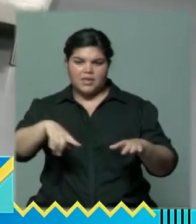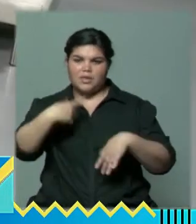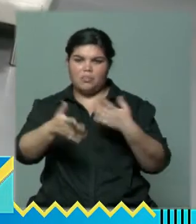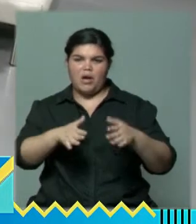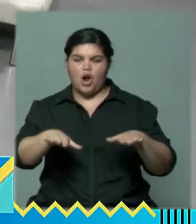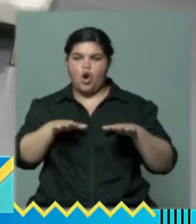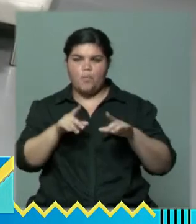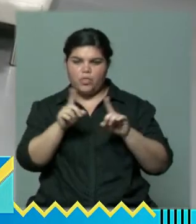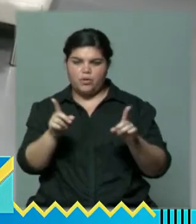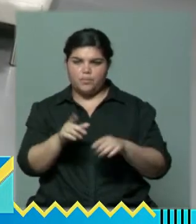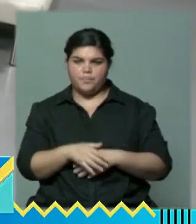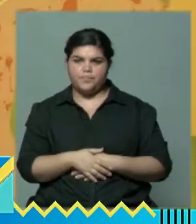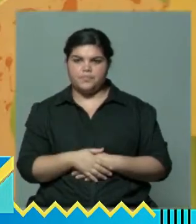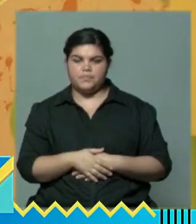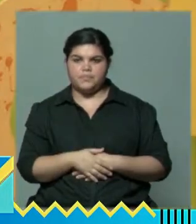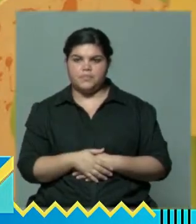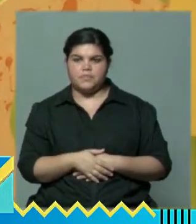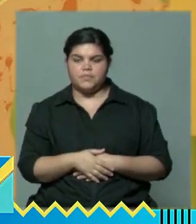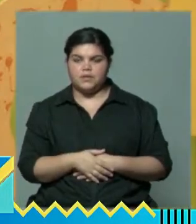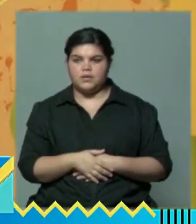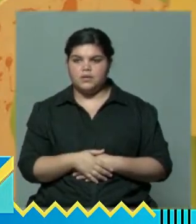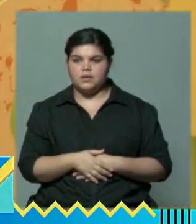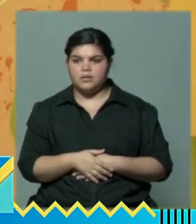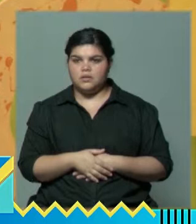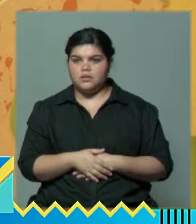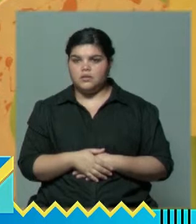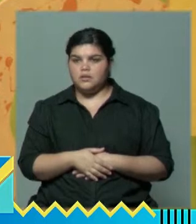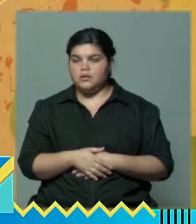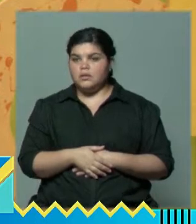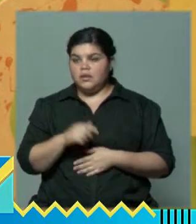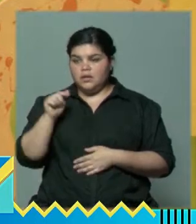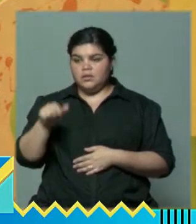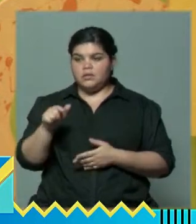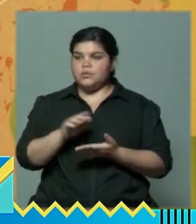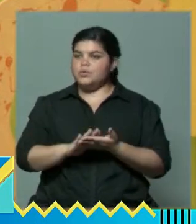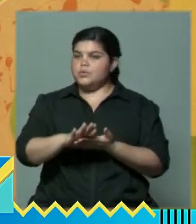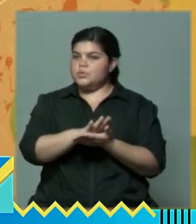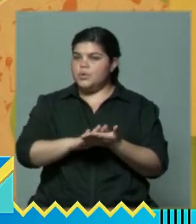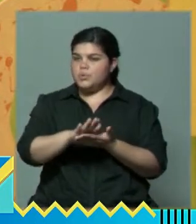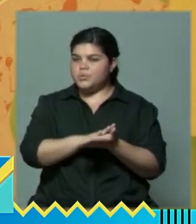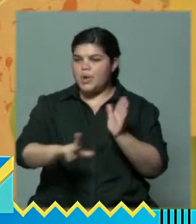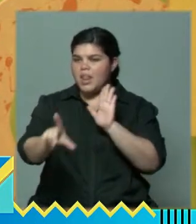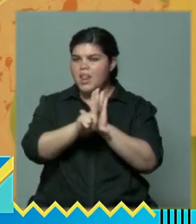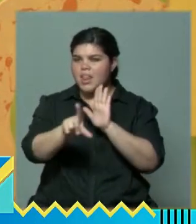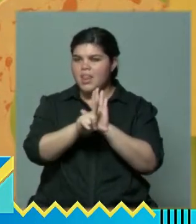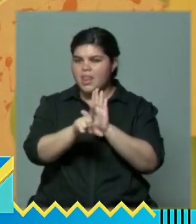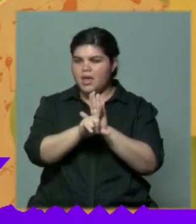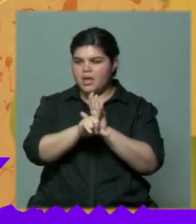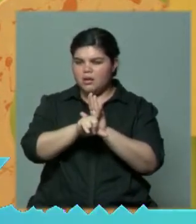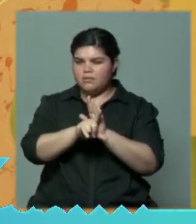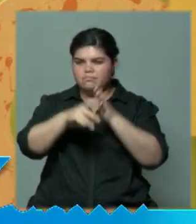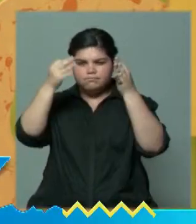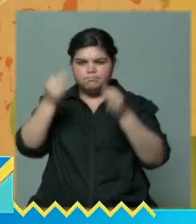Bien. Lo que yo creo es que de ninguna manera eso se resuelve con leyes más represivas